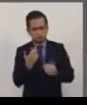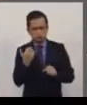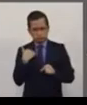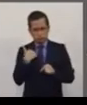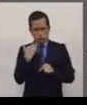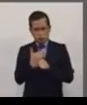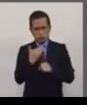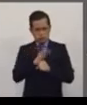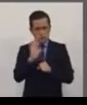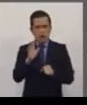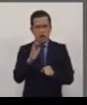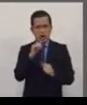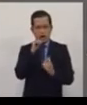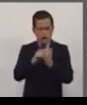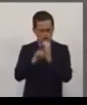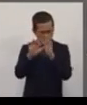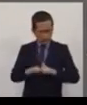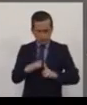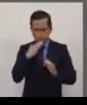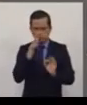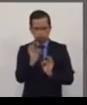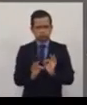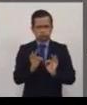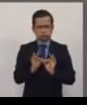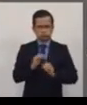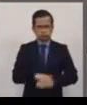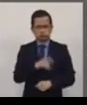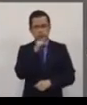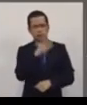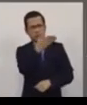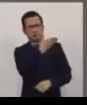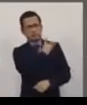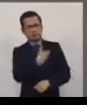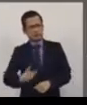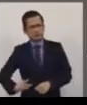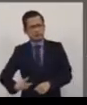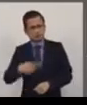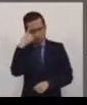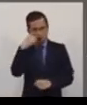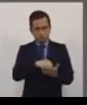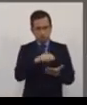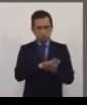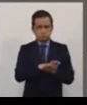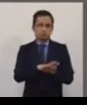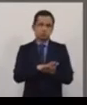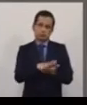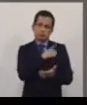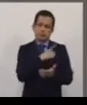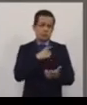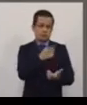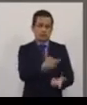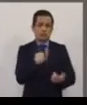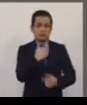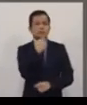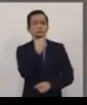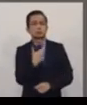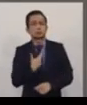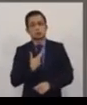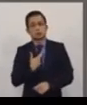mandando el oficio de manera correcta, y a la presidencia que queden actas que me deben contestar, que el Ejecutivo debe